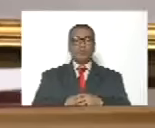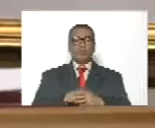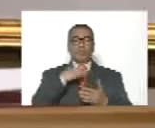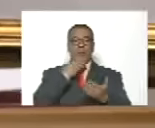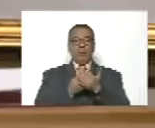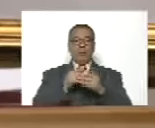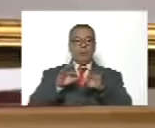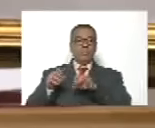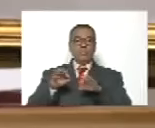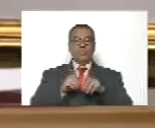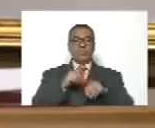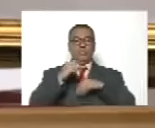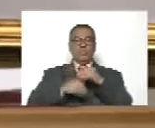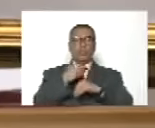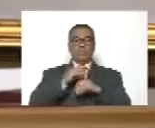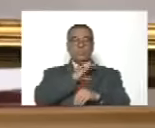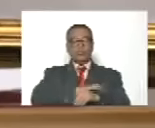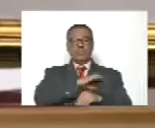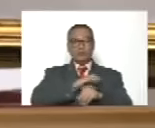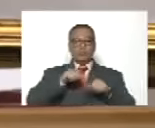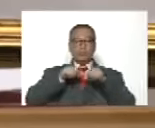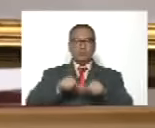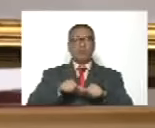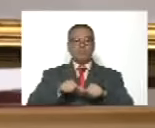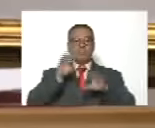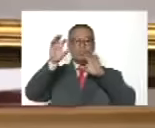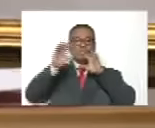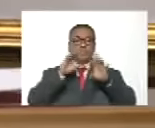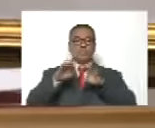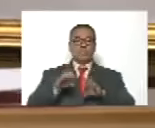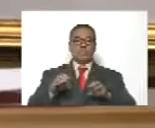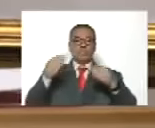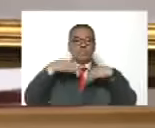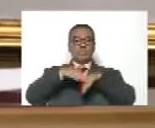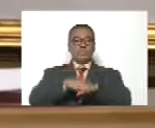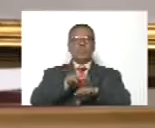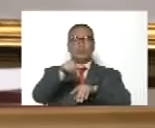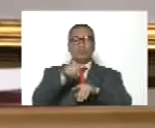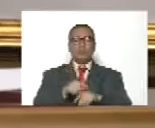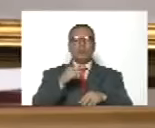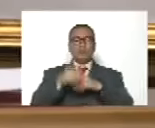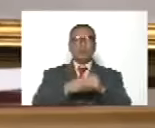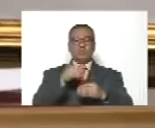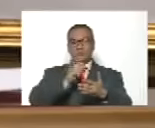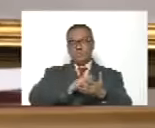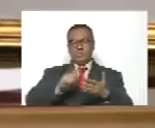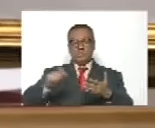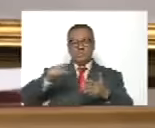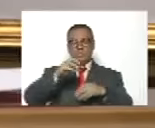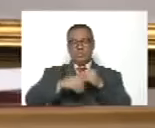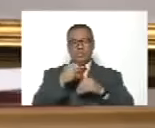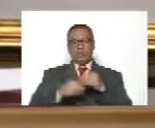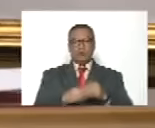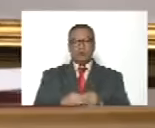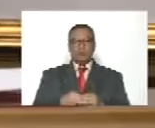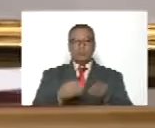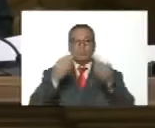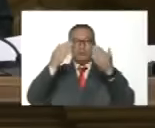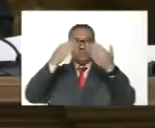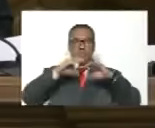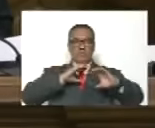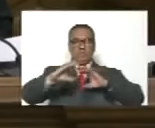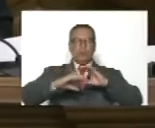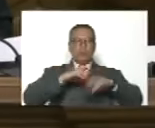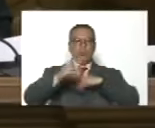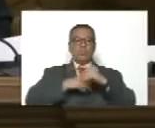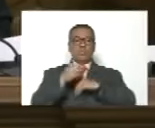Gracias, secretaria. Sírvese a remitir a la Comisión Permanente de Política Exterior, Soberanía e Integración a los fines de la elaboración del informe correspondiente. Siguiente.